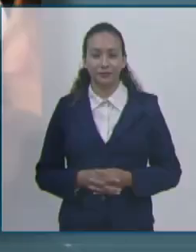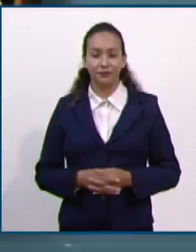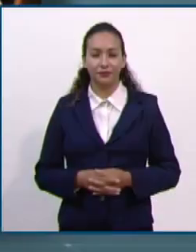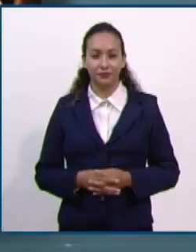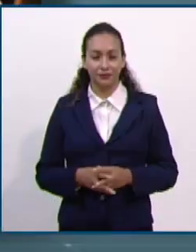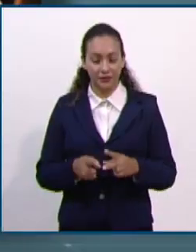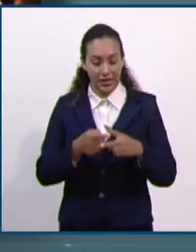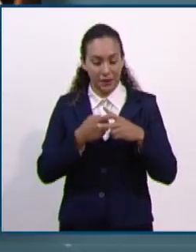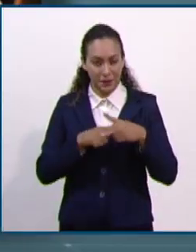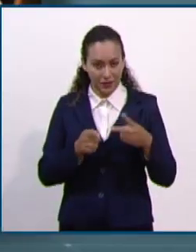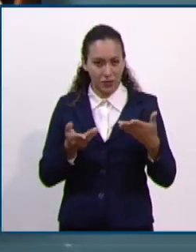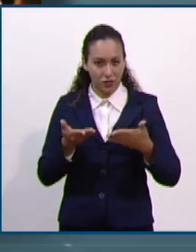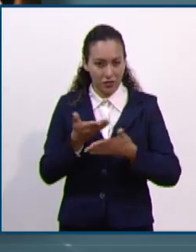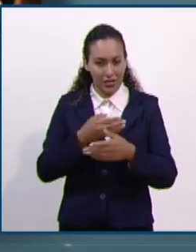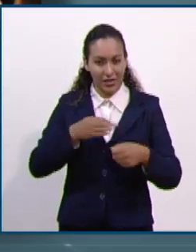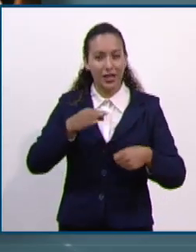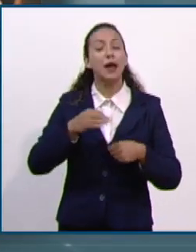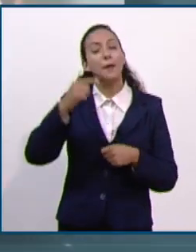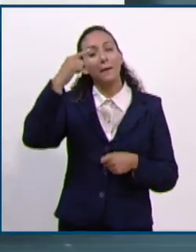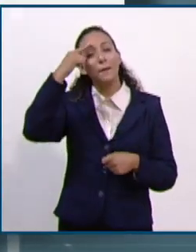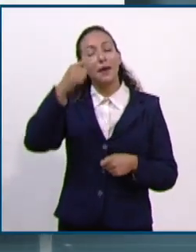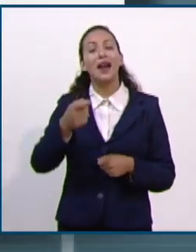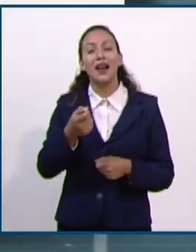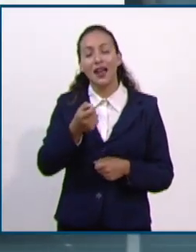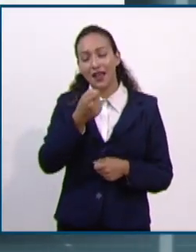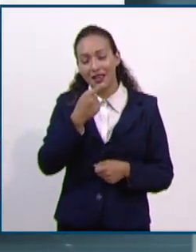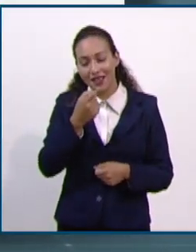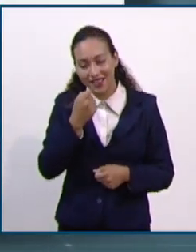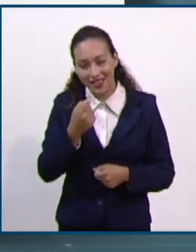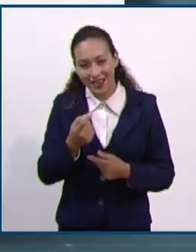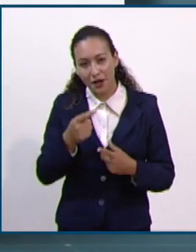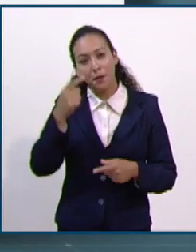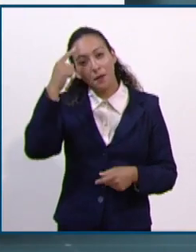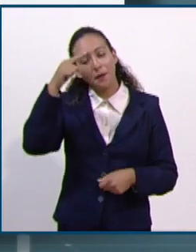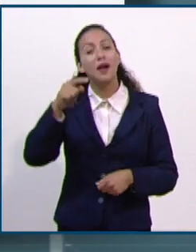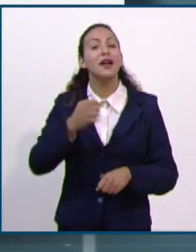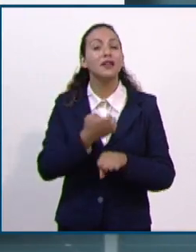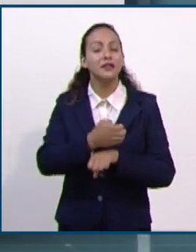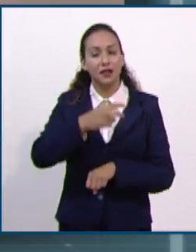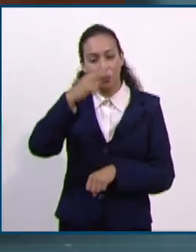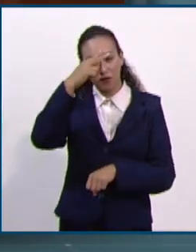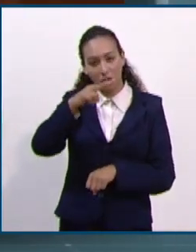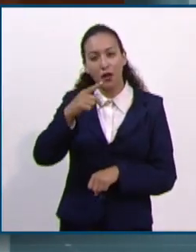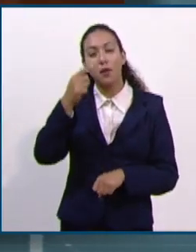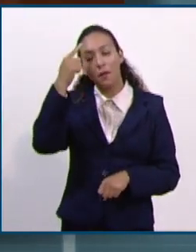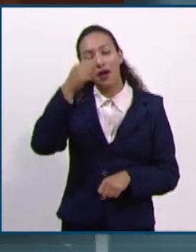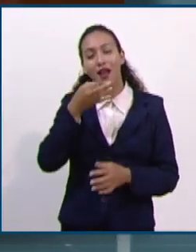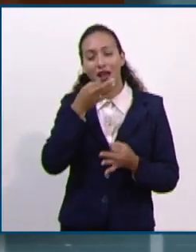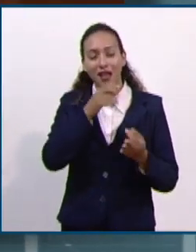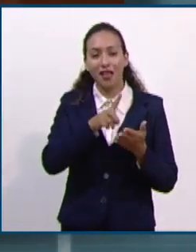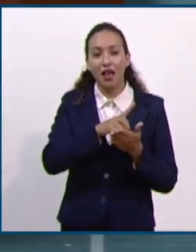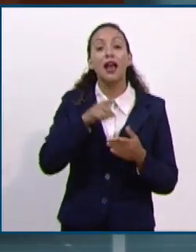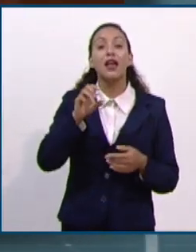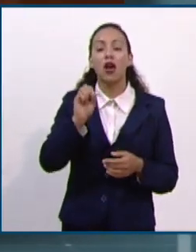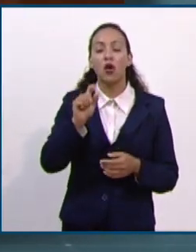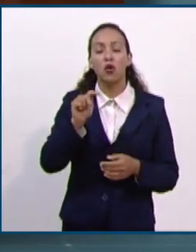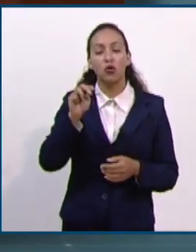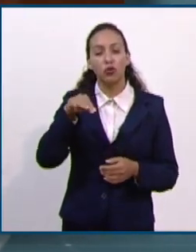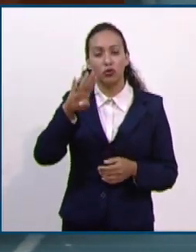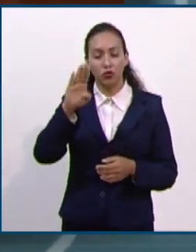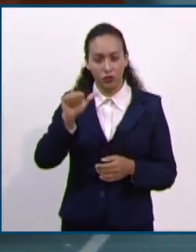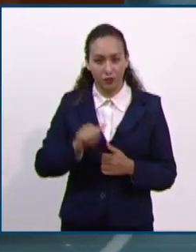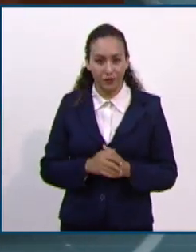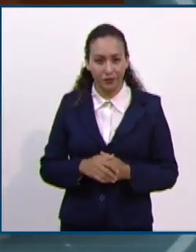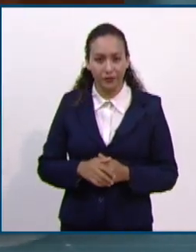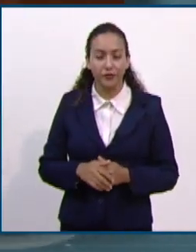Inició sus servicios el Tribunal de Tratamiento de Adicciones del Poder Judicial del Estado de México en el municipio de Otumba. Con el programa